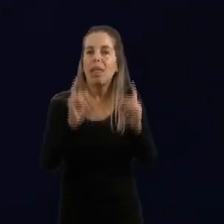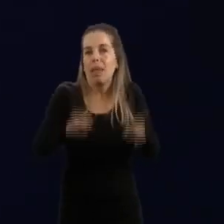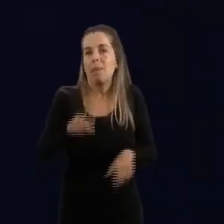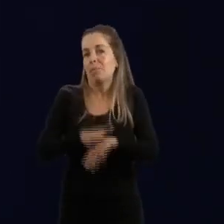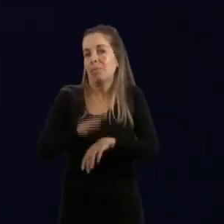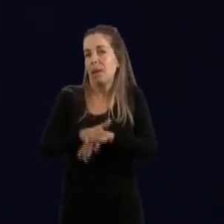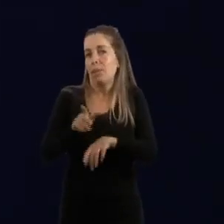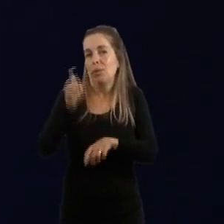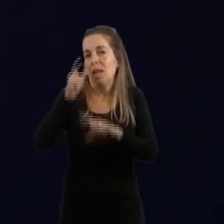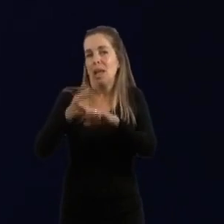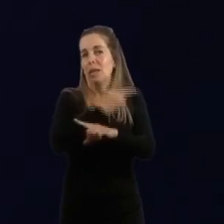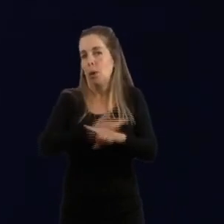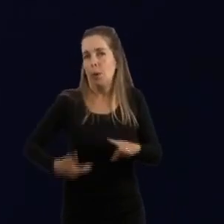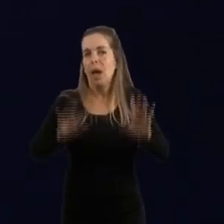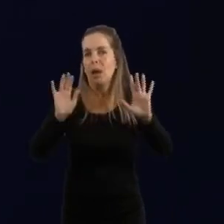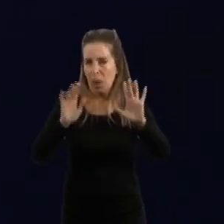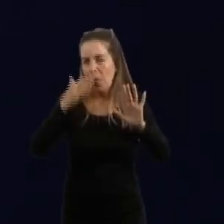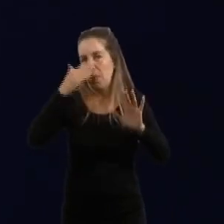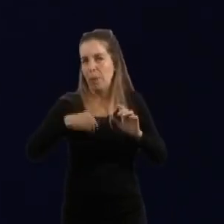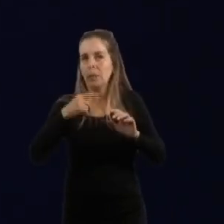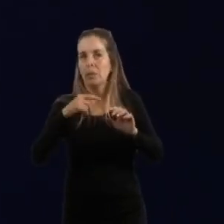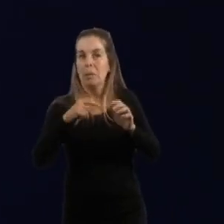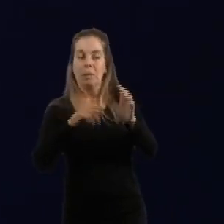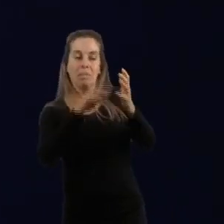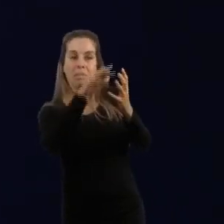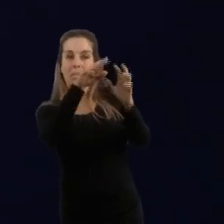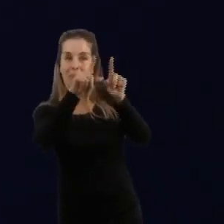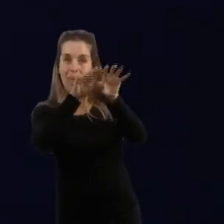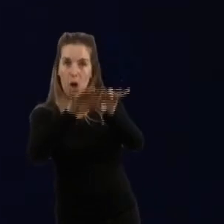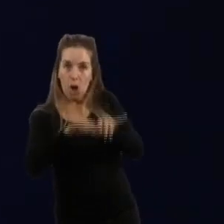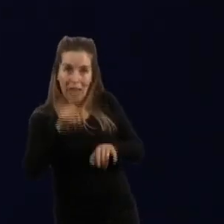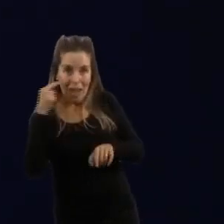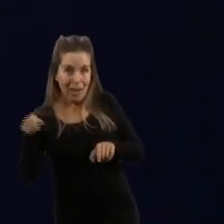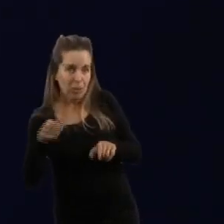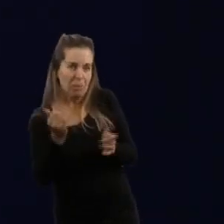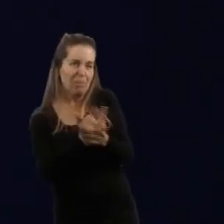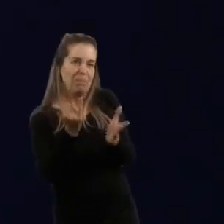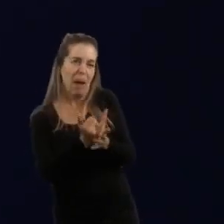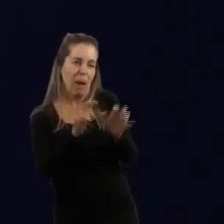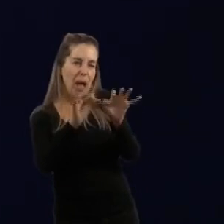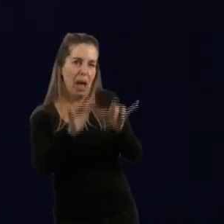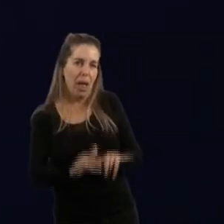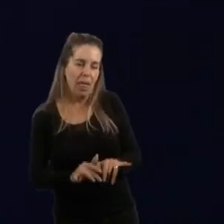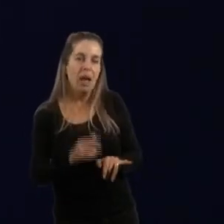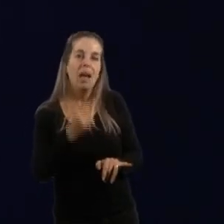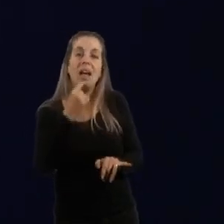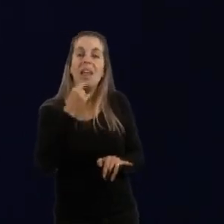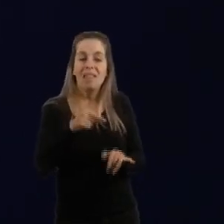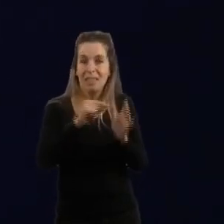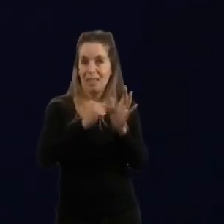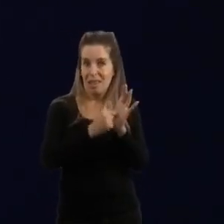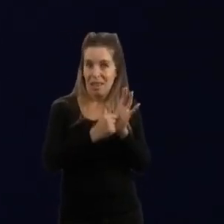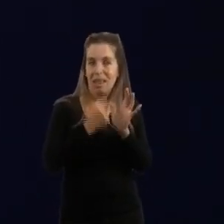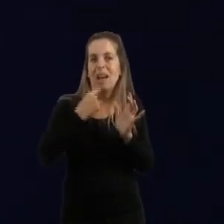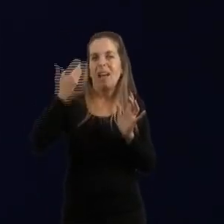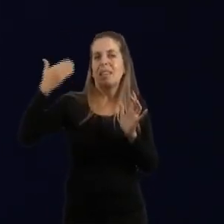Bueno, después alguna otra pavada que pone y... bueno, dice que hace pocos días el presidente dijo